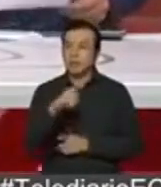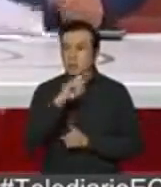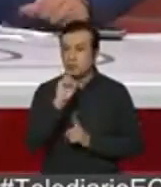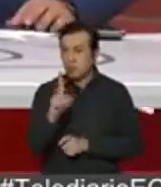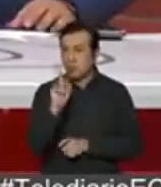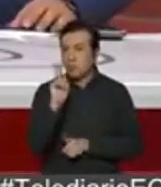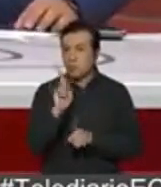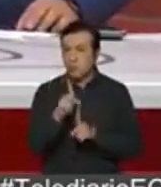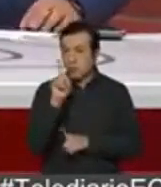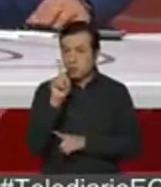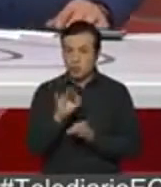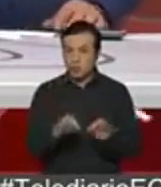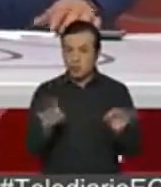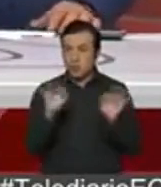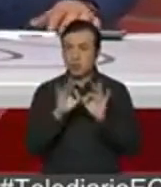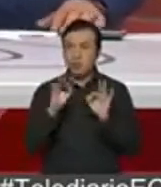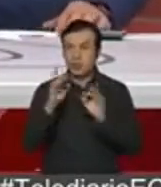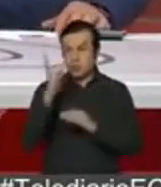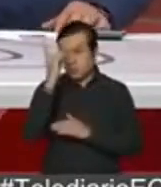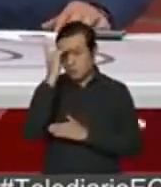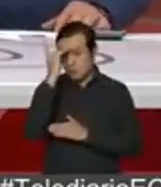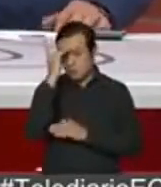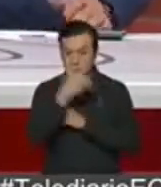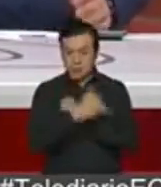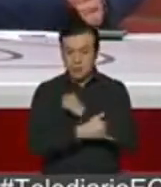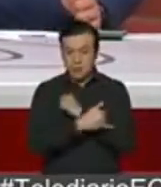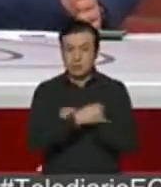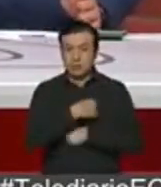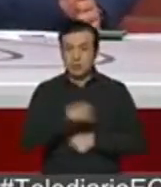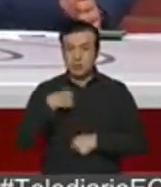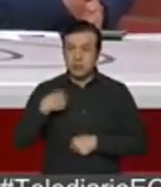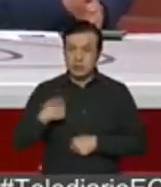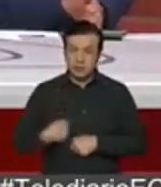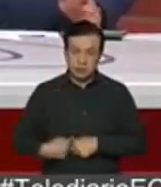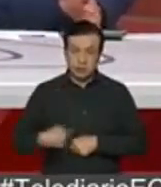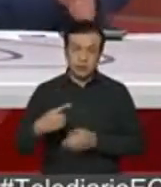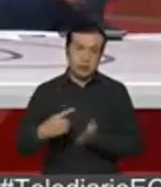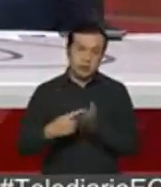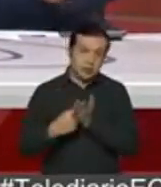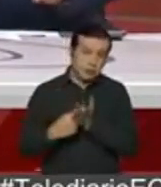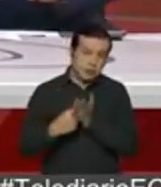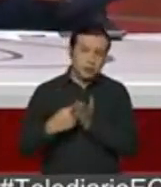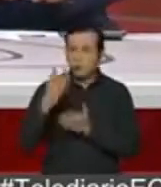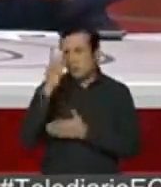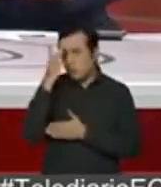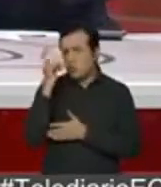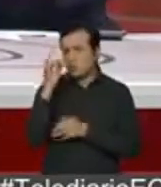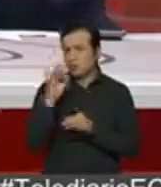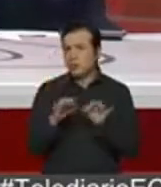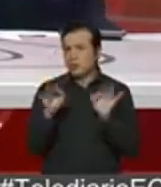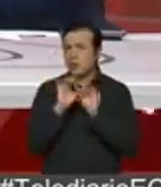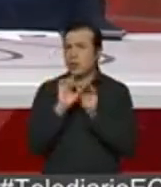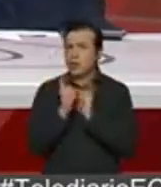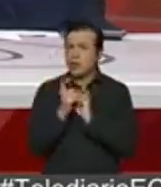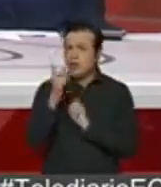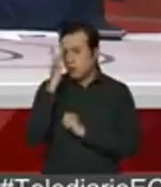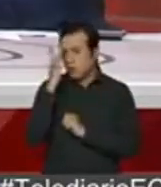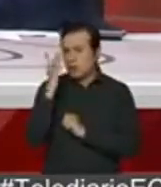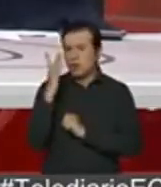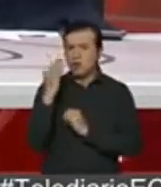los pasos importantes es la renegociación con la deuda que actualmente el país mantiene con China. ¿Por qué es necesario renegociar esa deuda? ¿En